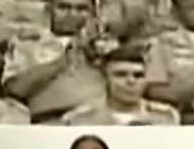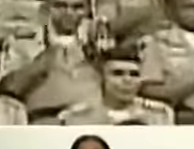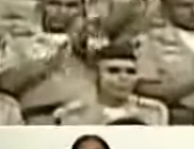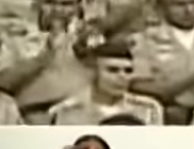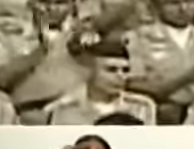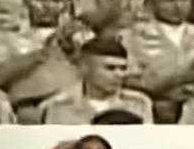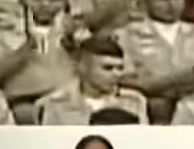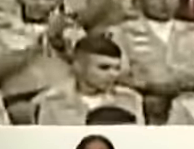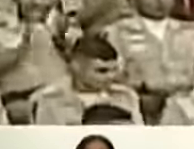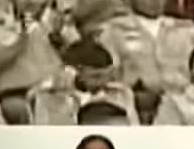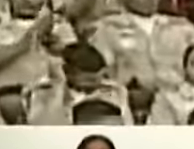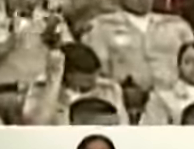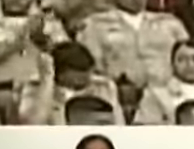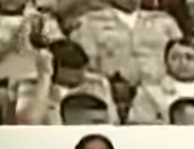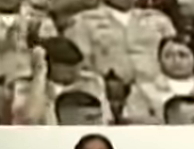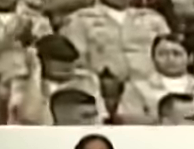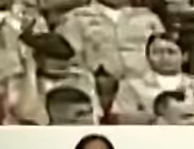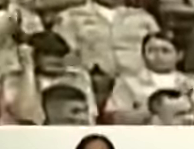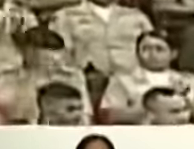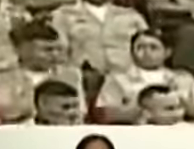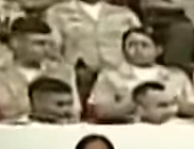patria.